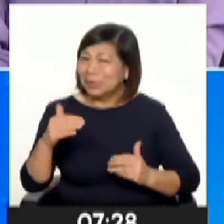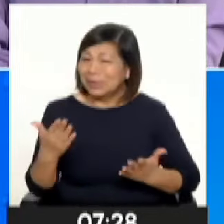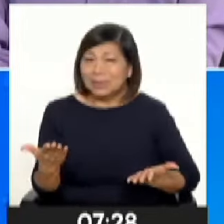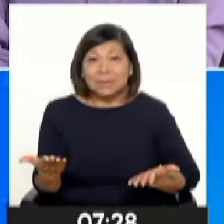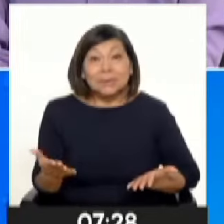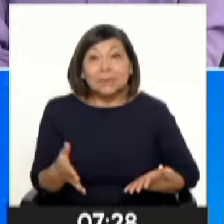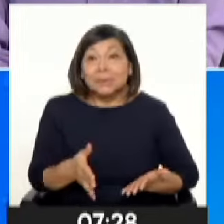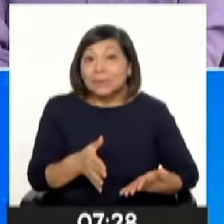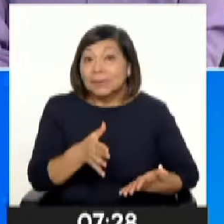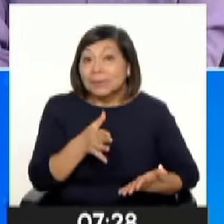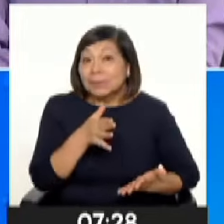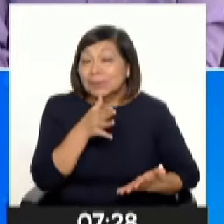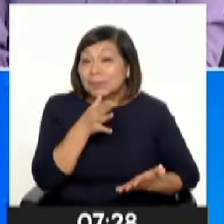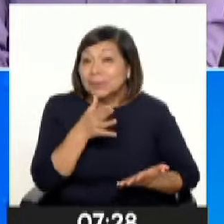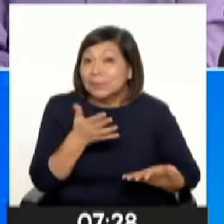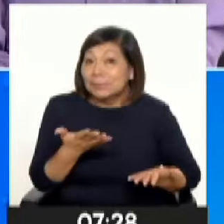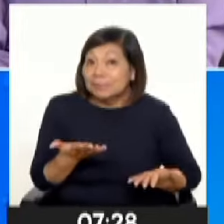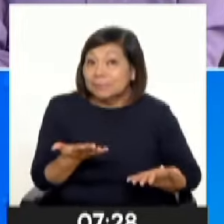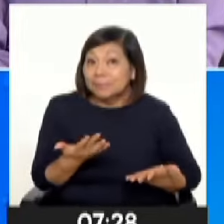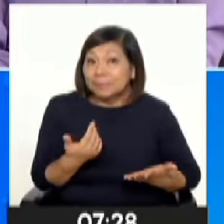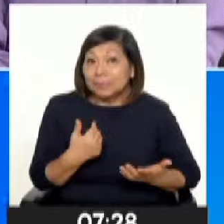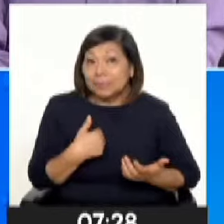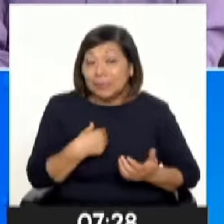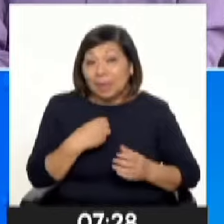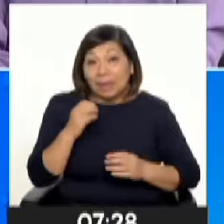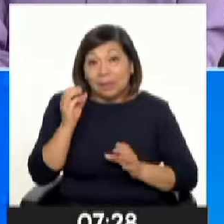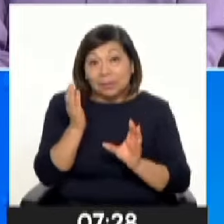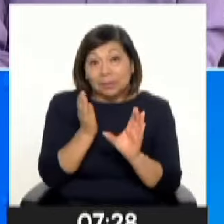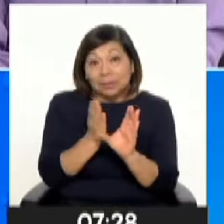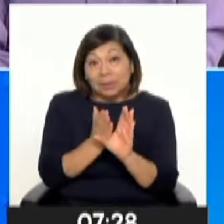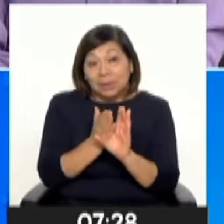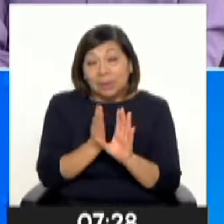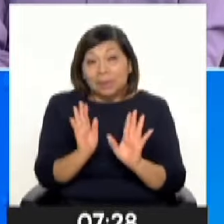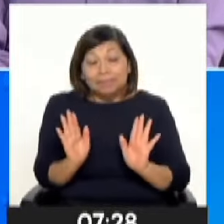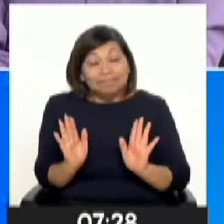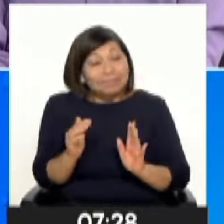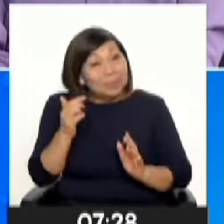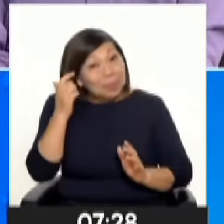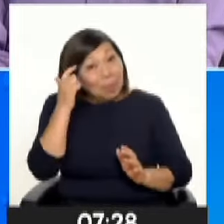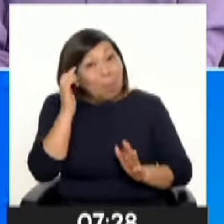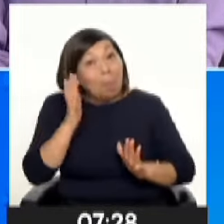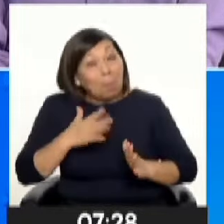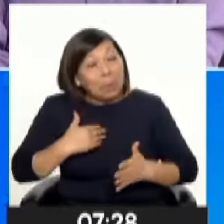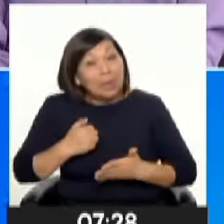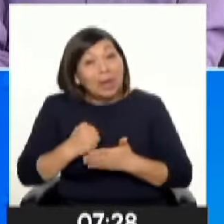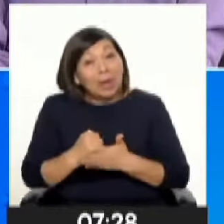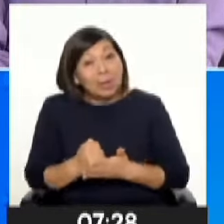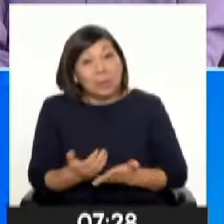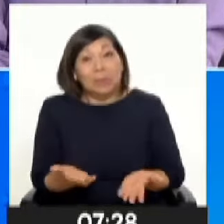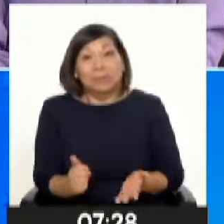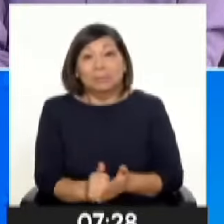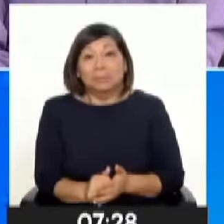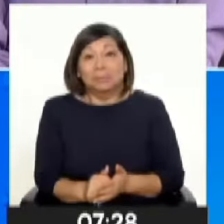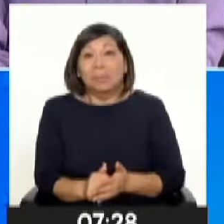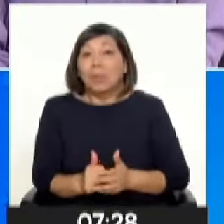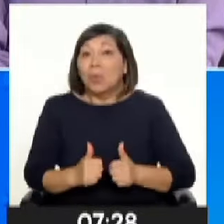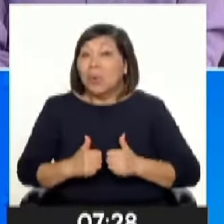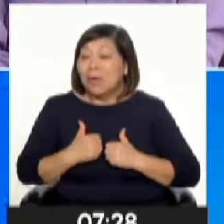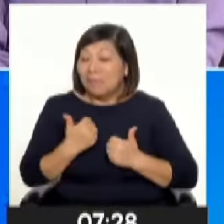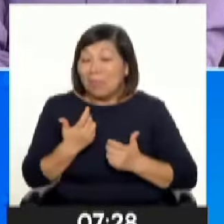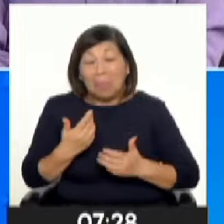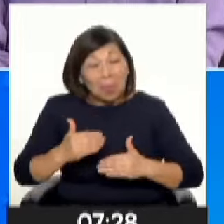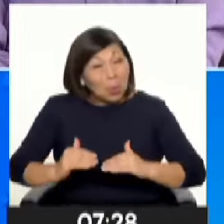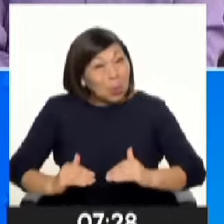yo no sé si en el campo de la psicología y la psiquiatría la puedan ayudar a que tenga una vida